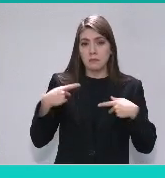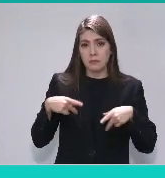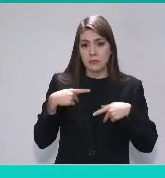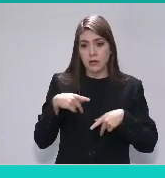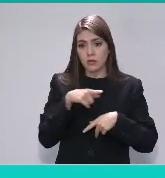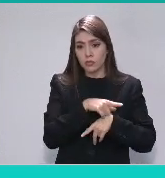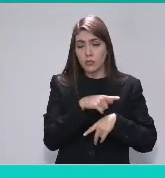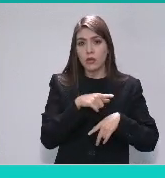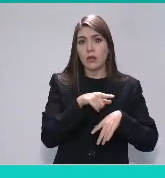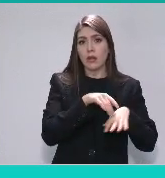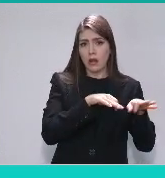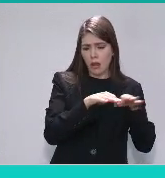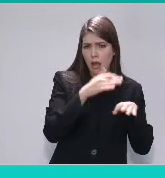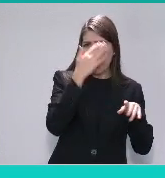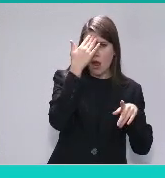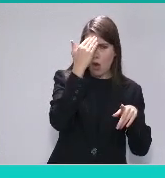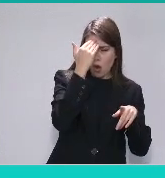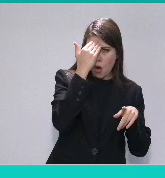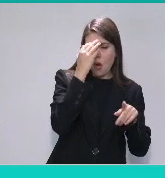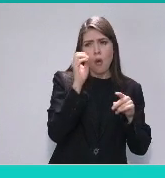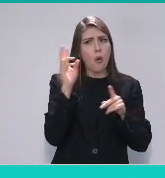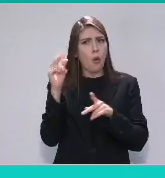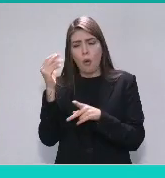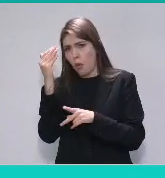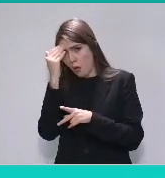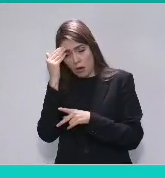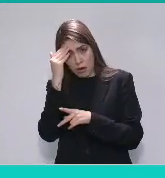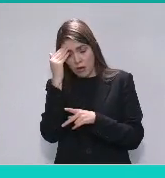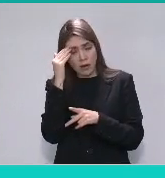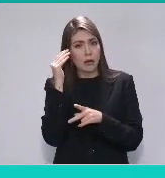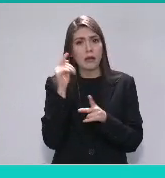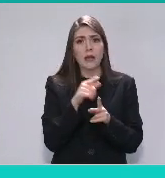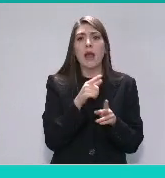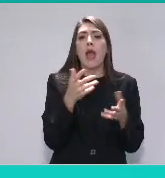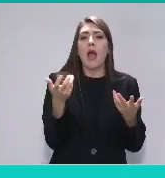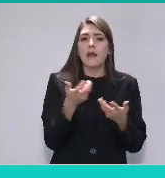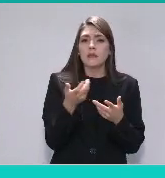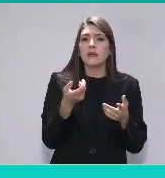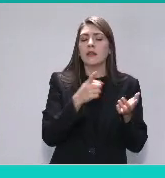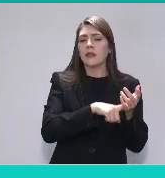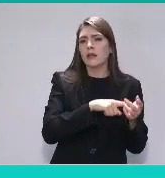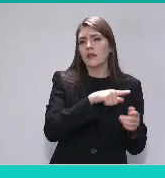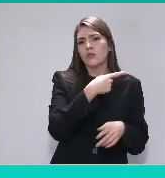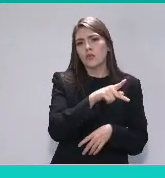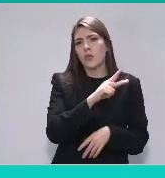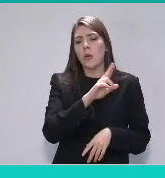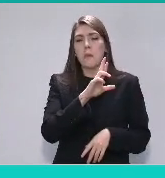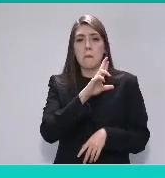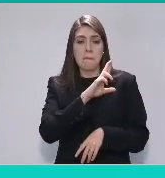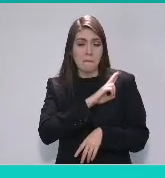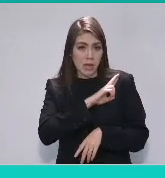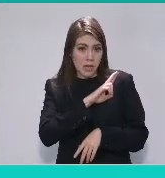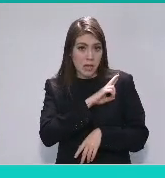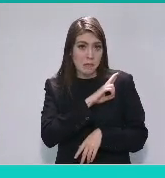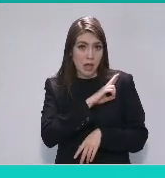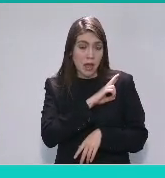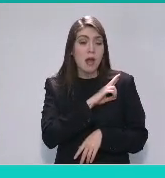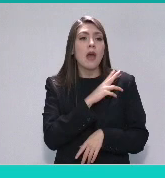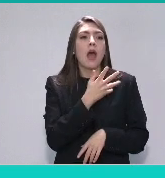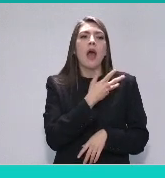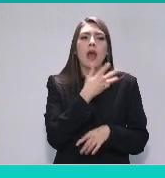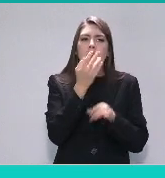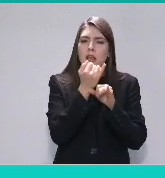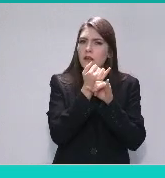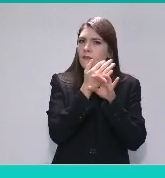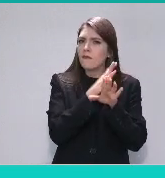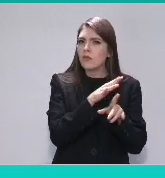identificada o identificable que se desarrolla en el ámbito privado contiene información patrimonial cuya naturaleza